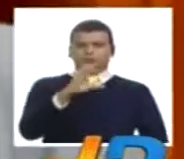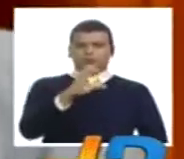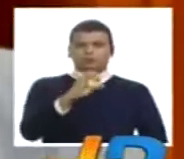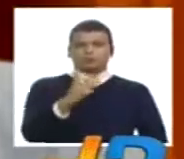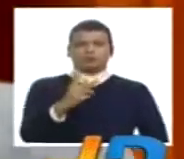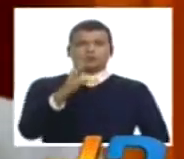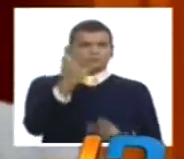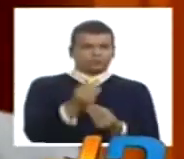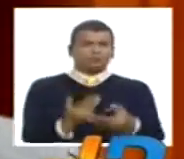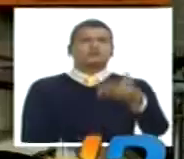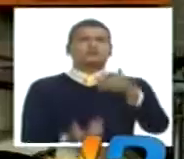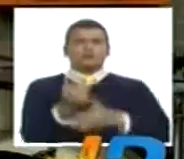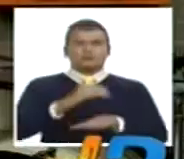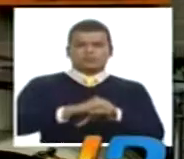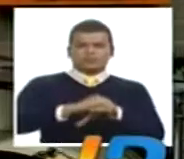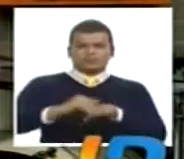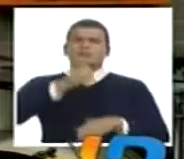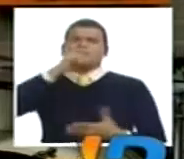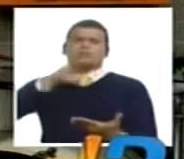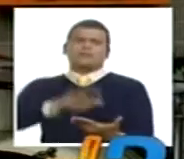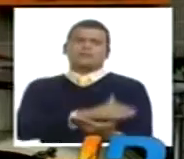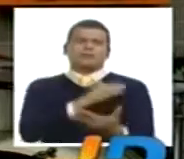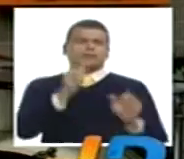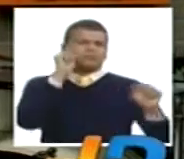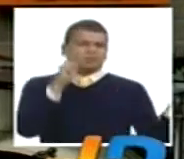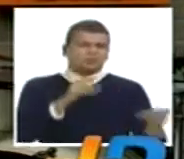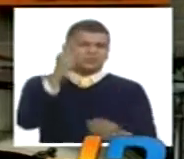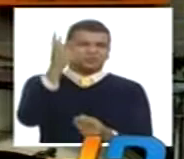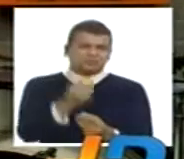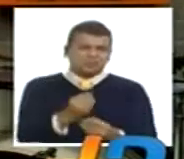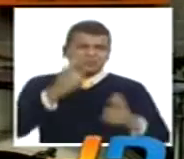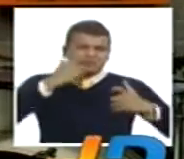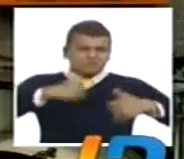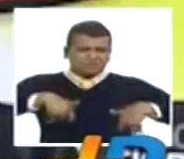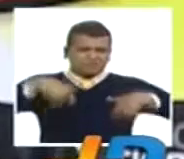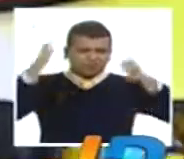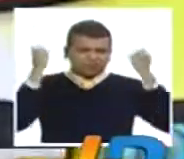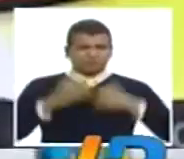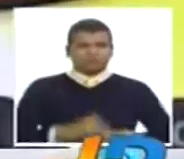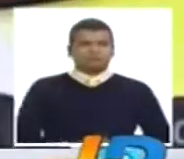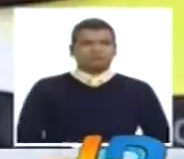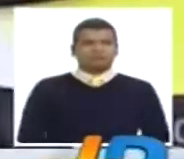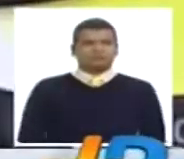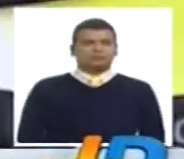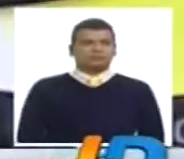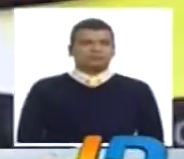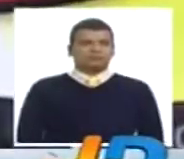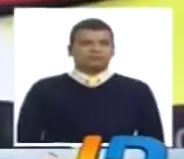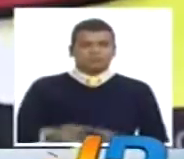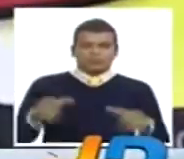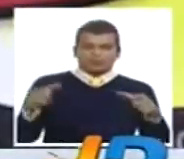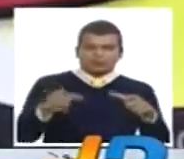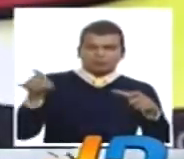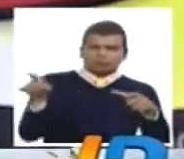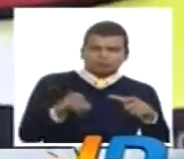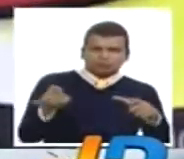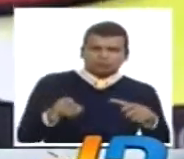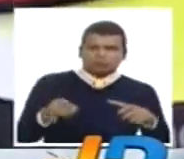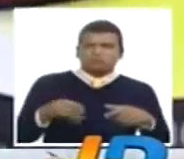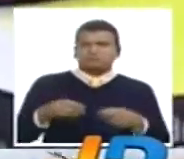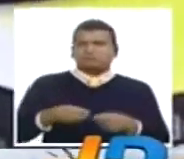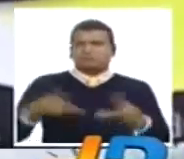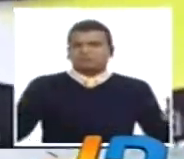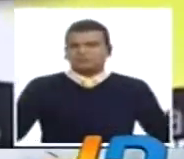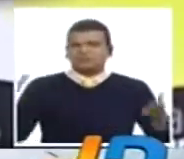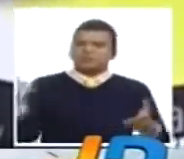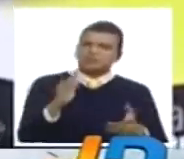nuevo y también ha sido invitado a conciertos de artistas como Santiago Cruz y Jarabe de Palo. Terminar la grabación del álbum, lanzarlo más o menos